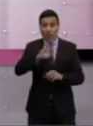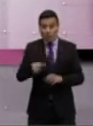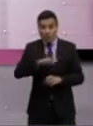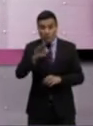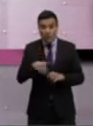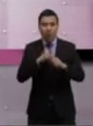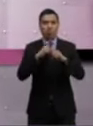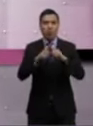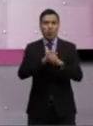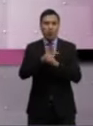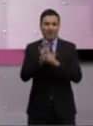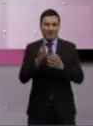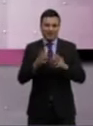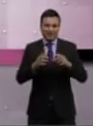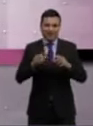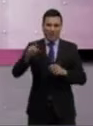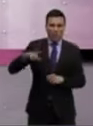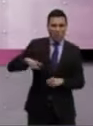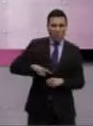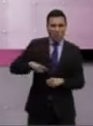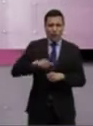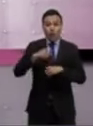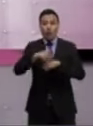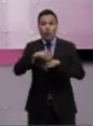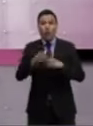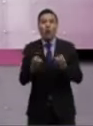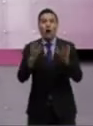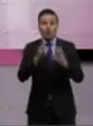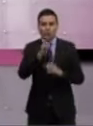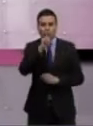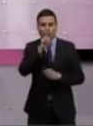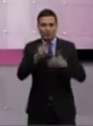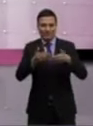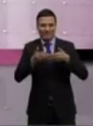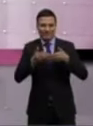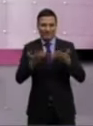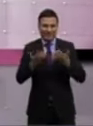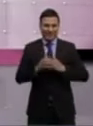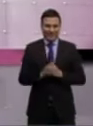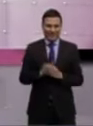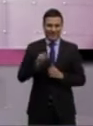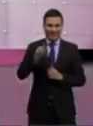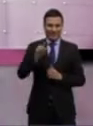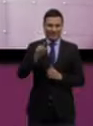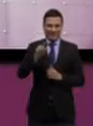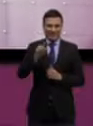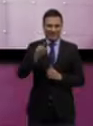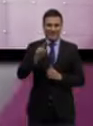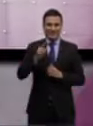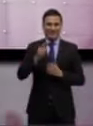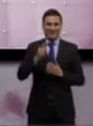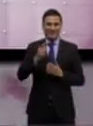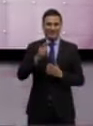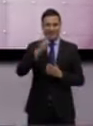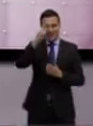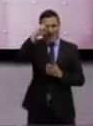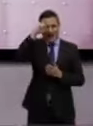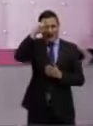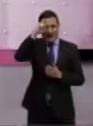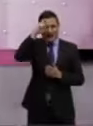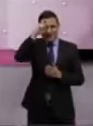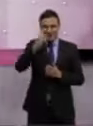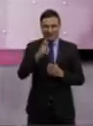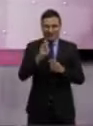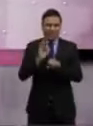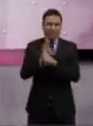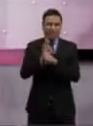COVID, donde han escondido los números y todavía mantienen al genocida del señor López-Gatoel. Amigos, el